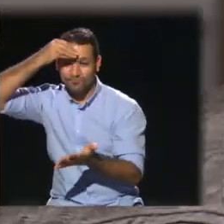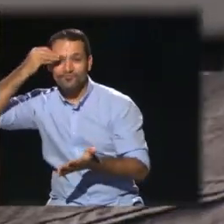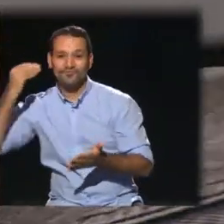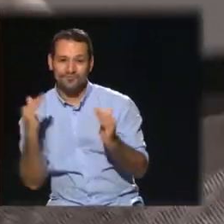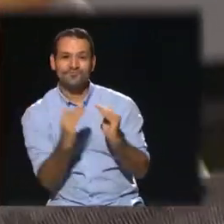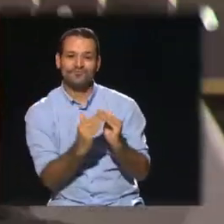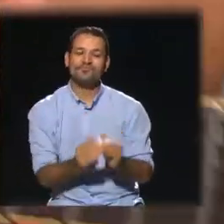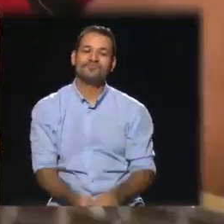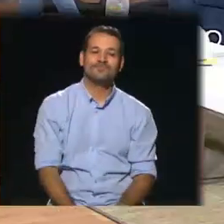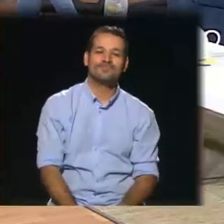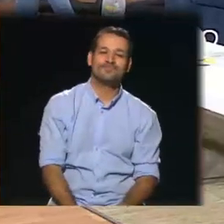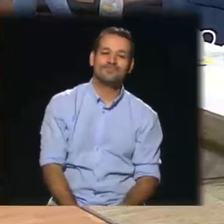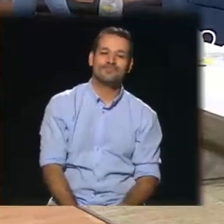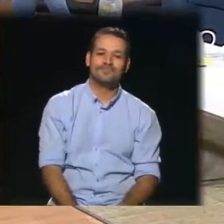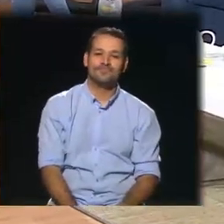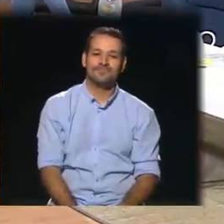aprendemos.